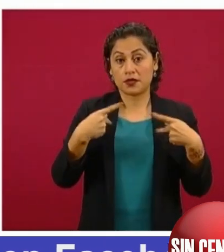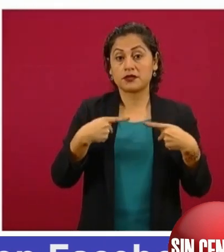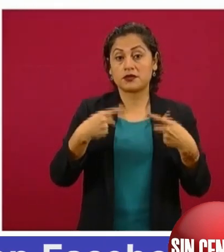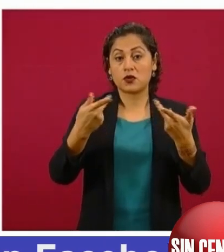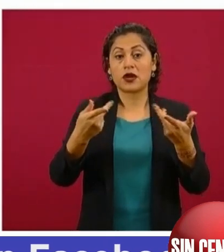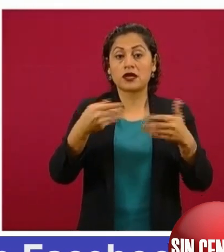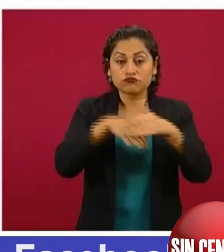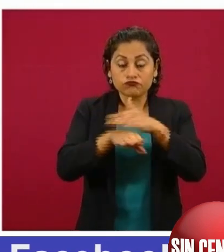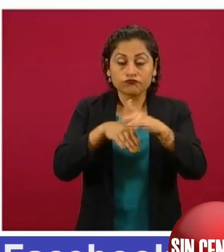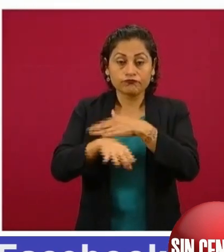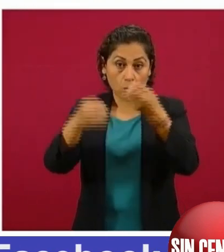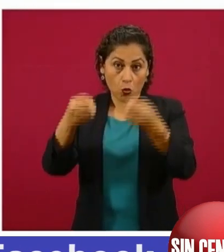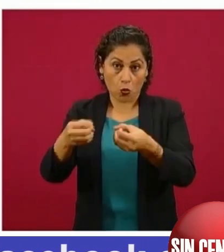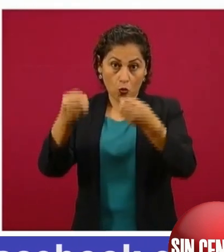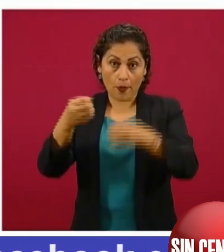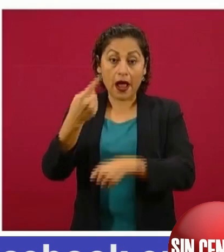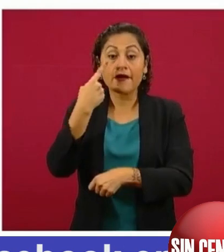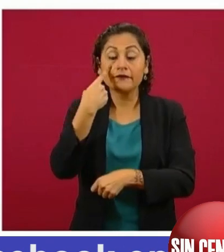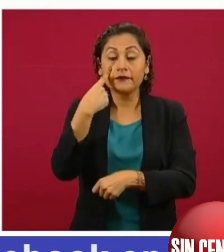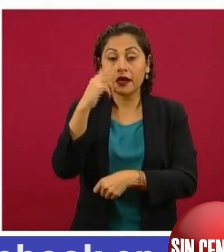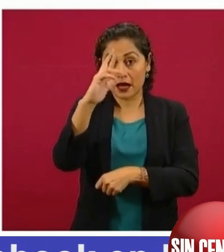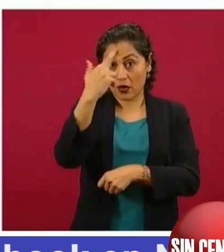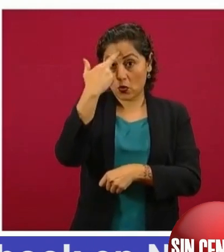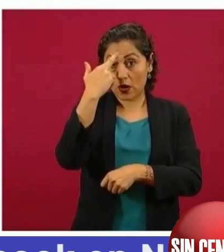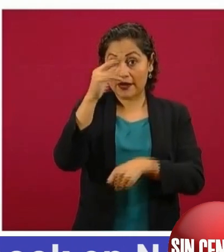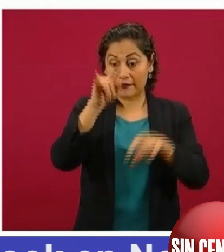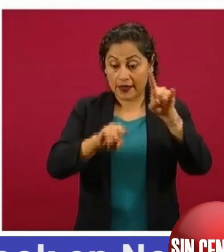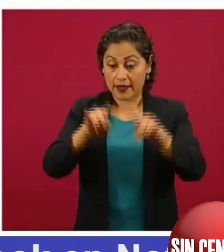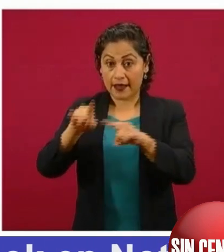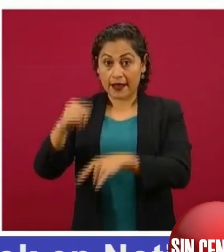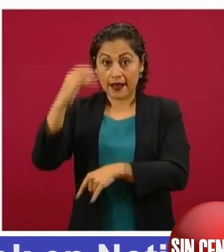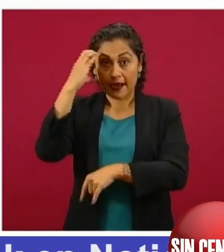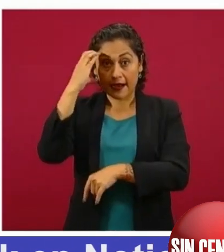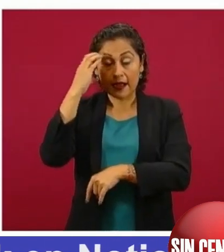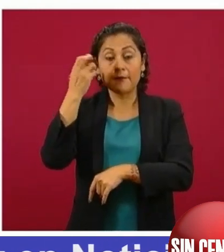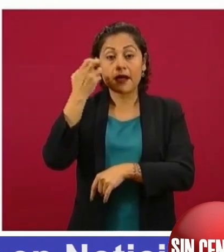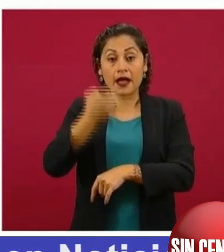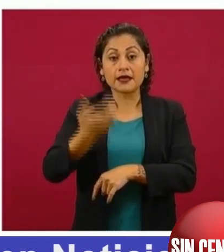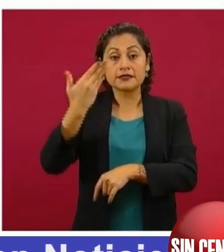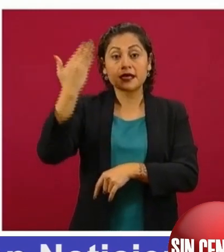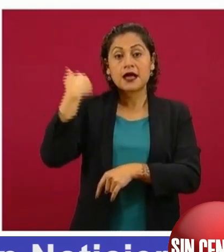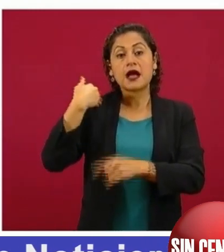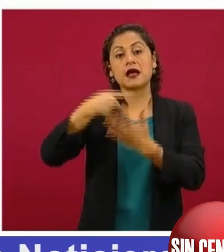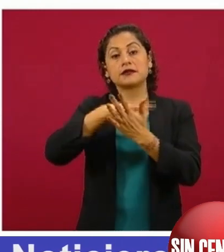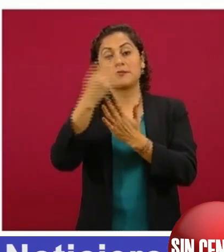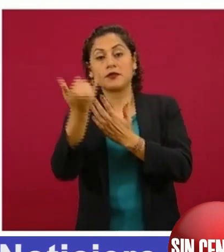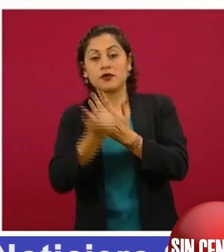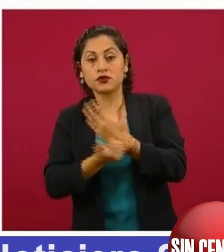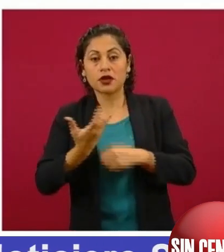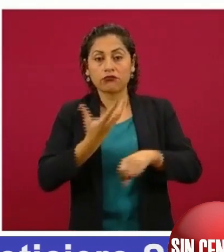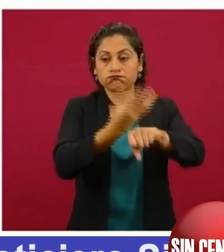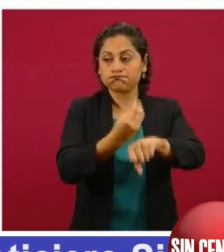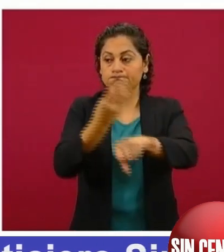grave. Recordar que esas camas son producto de una reconversión hospitalaria que logró aumentar más de 6 veces